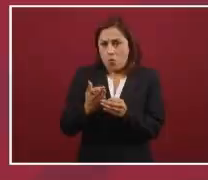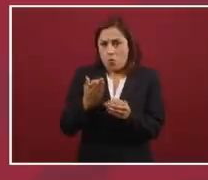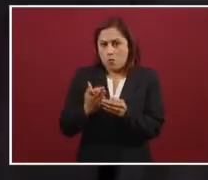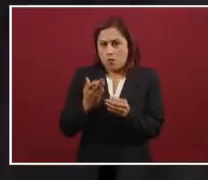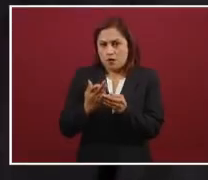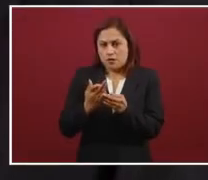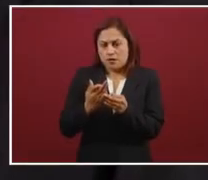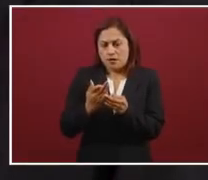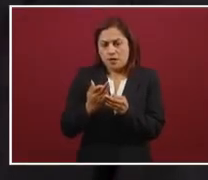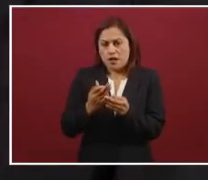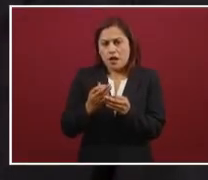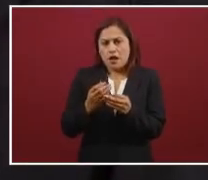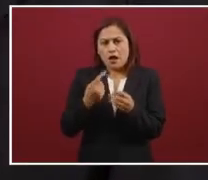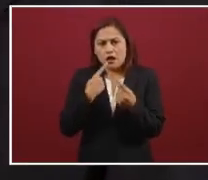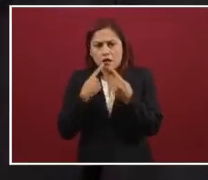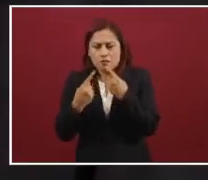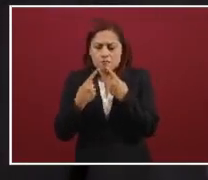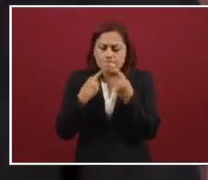porque